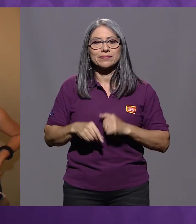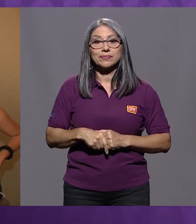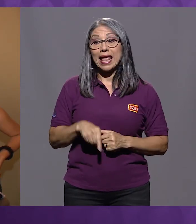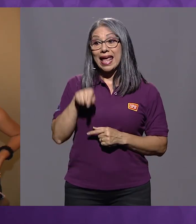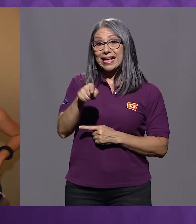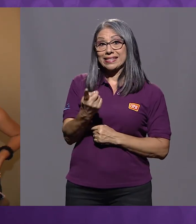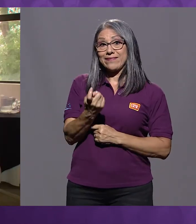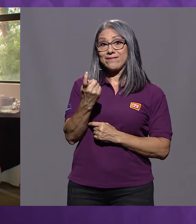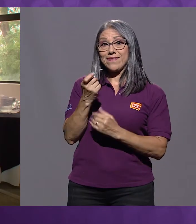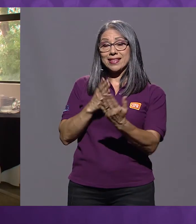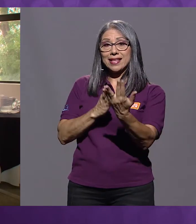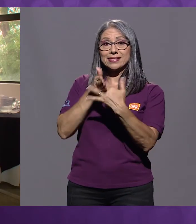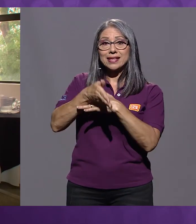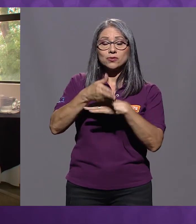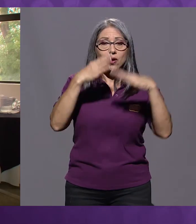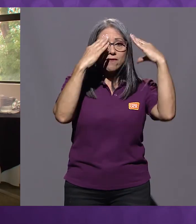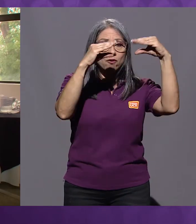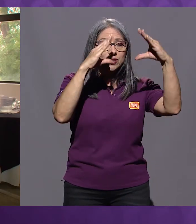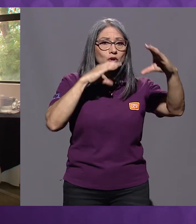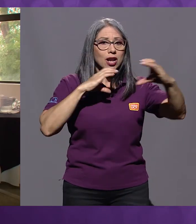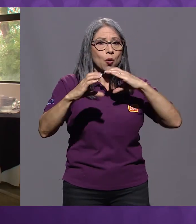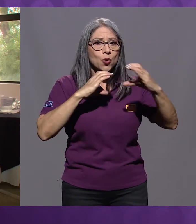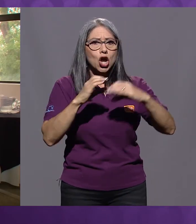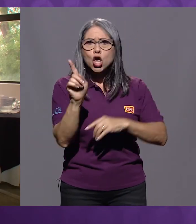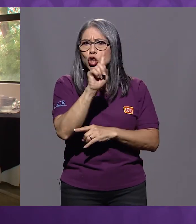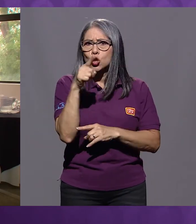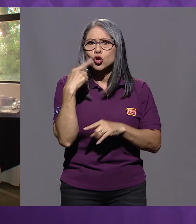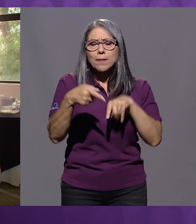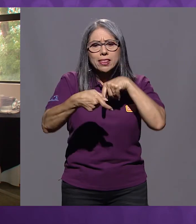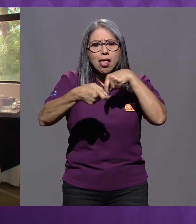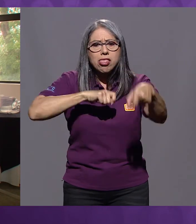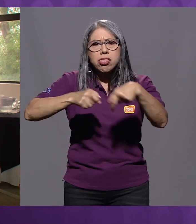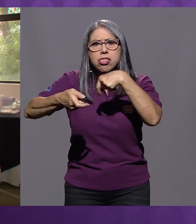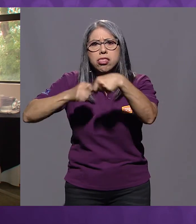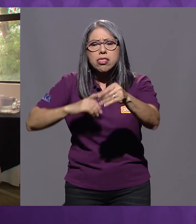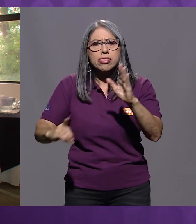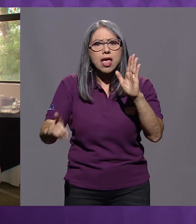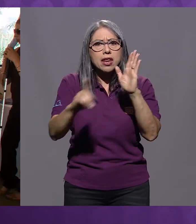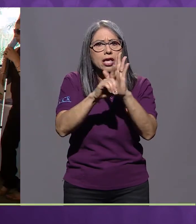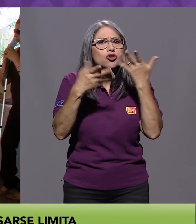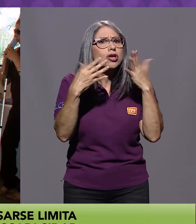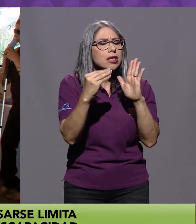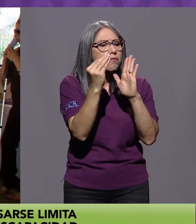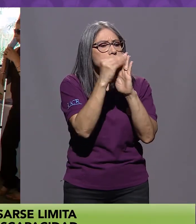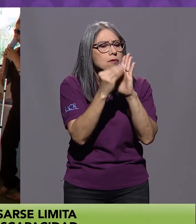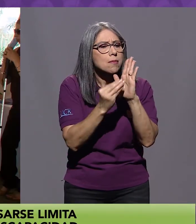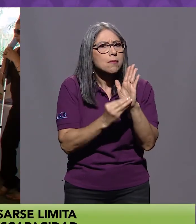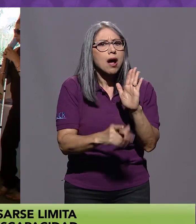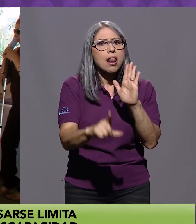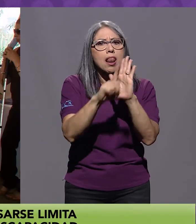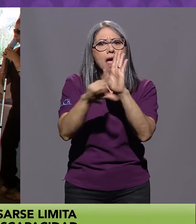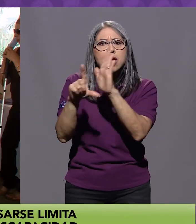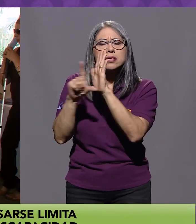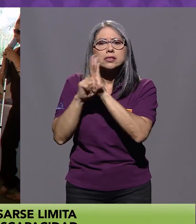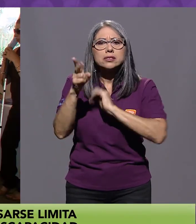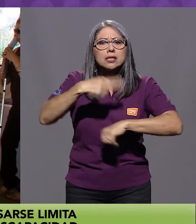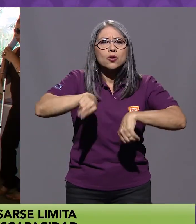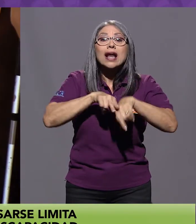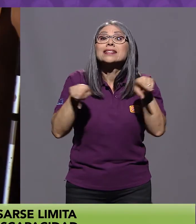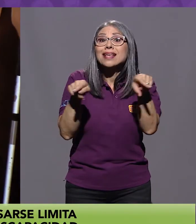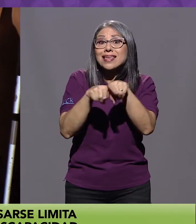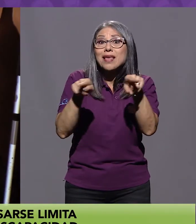Este inacceso a la información y la comunicación no solo violenta derechos contemplados en distintas legislaciones nacionales y en